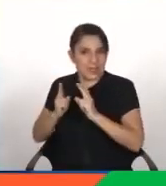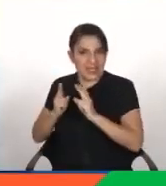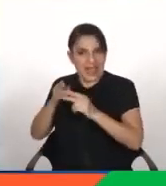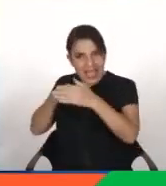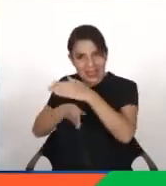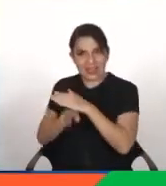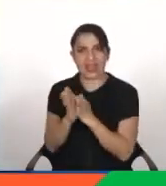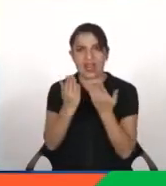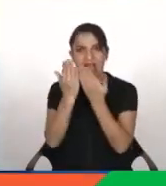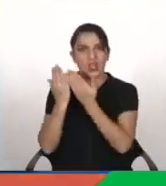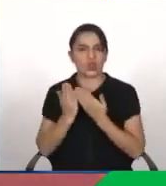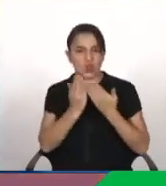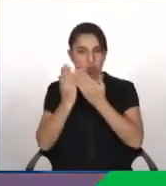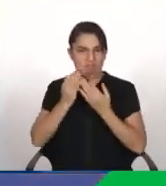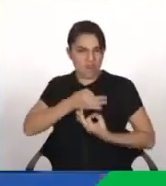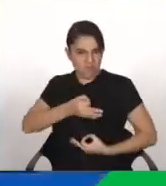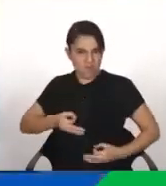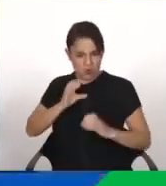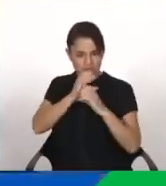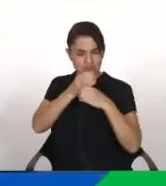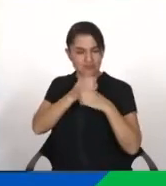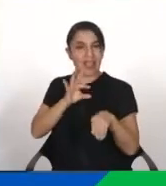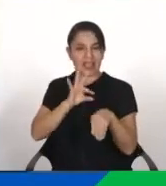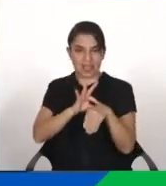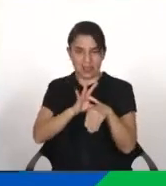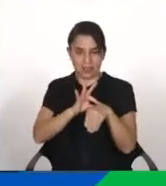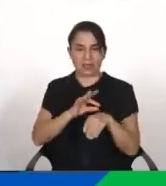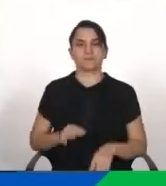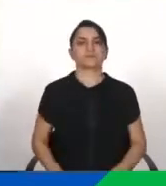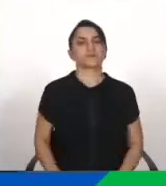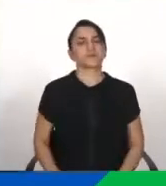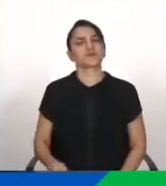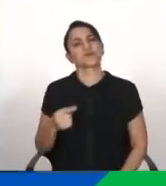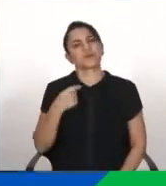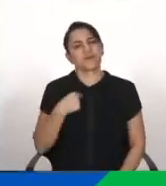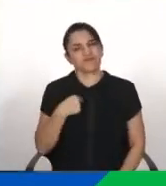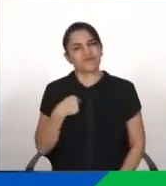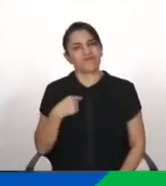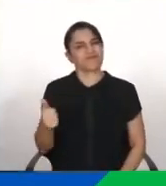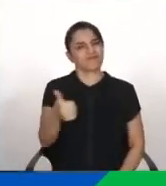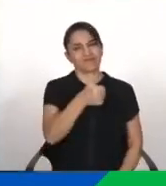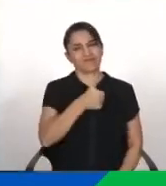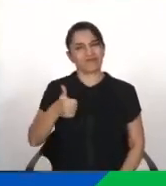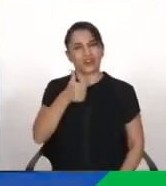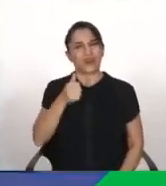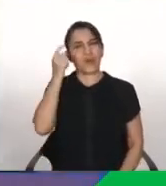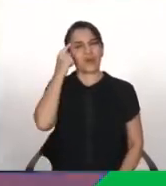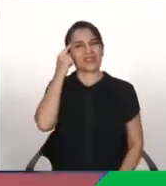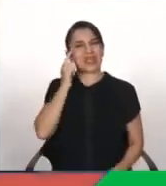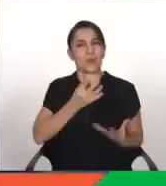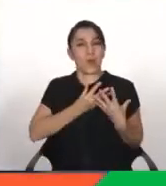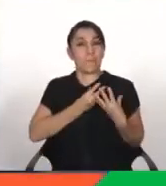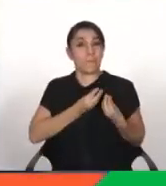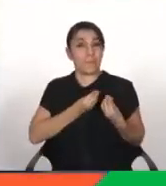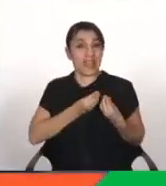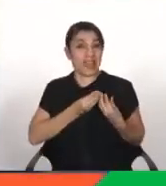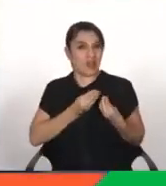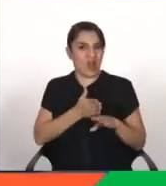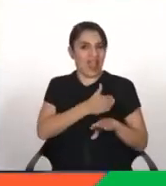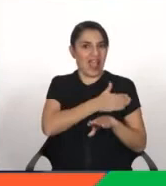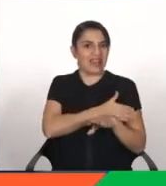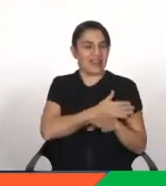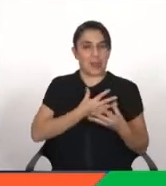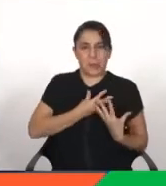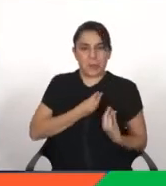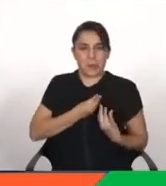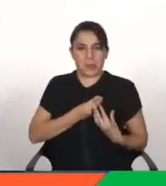Mira, hay que aquí una cosa que creo que nos pasa a todos, y es que solemos tener como mucho miedo a las nuevas etapas, en el sentido